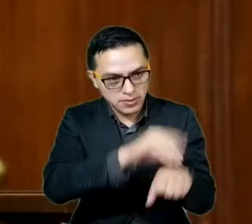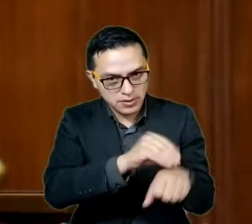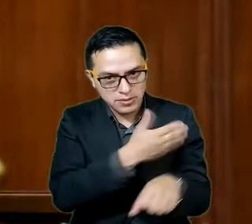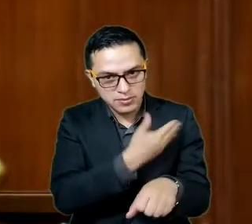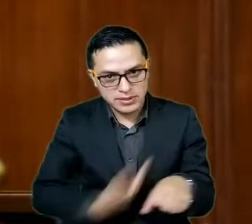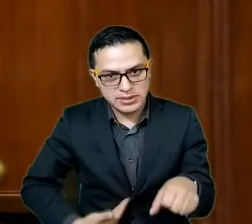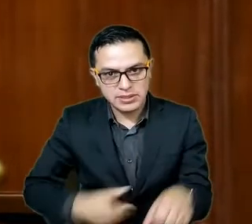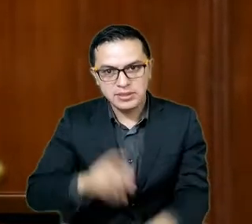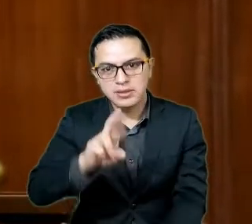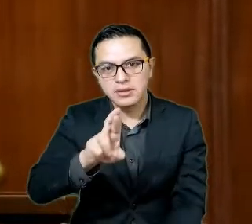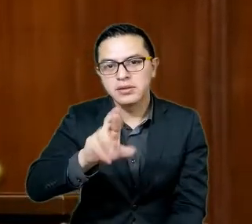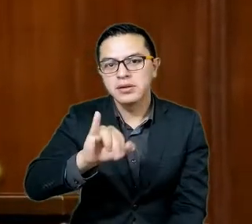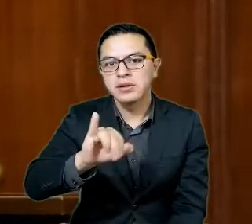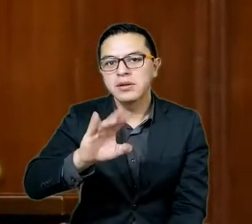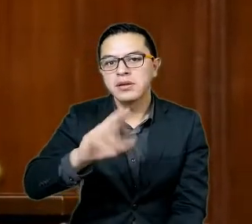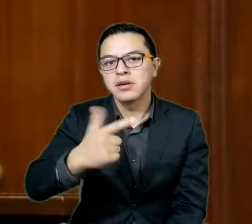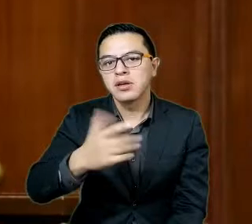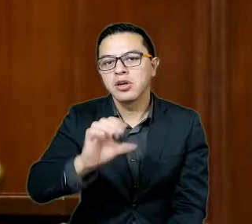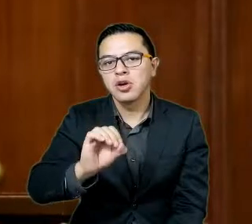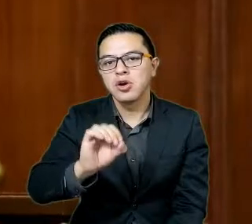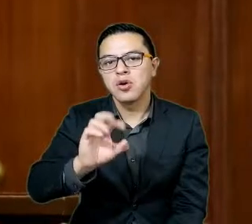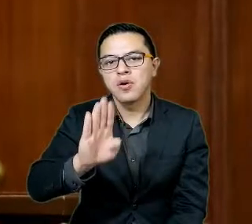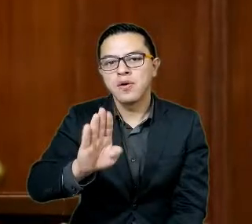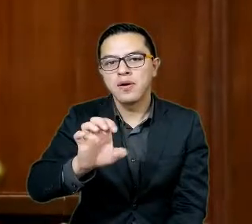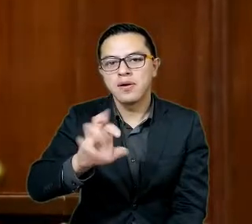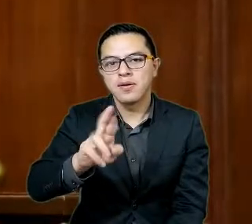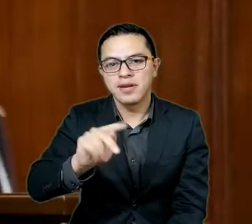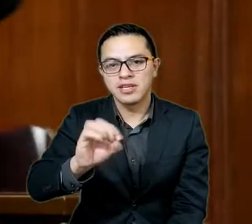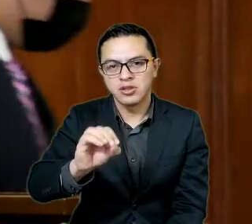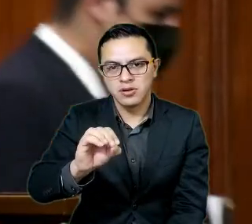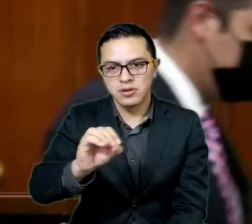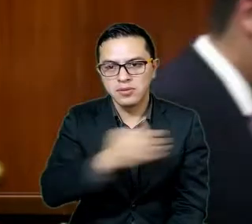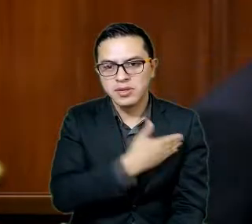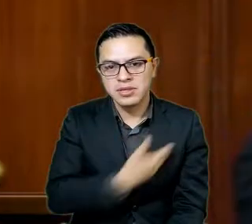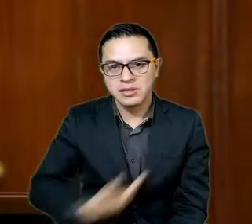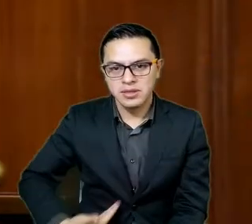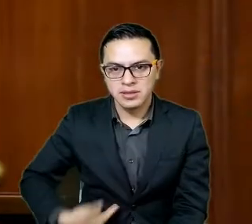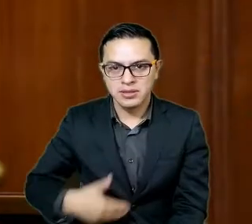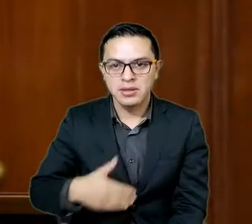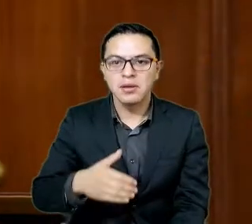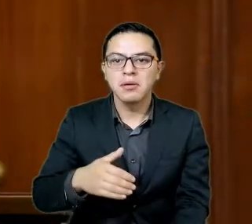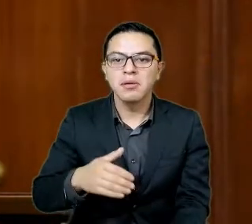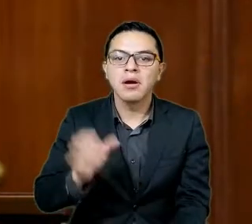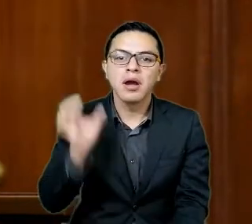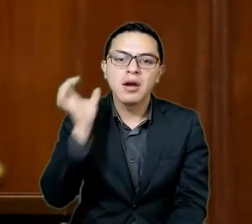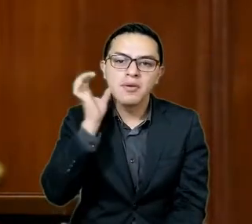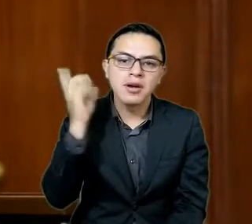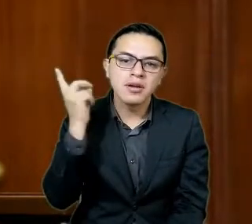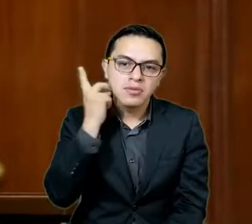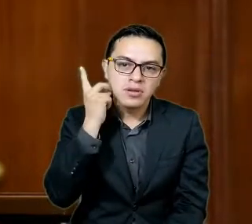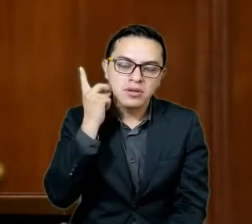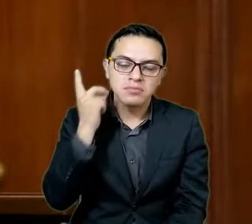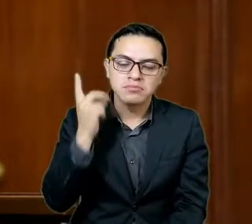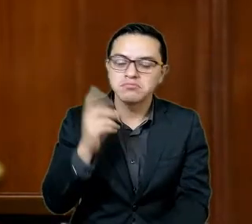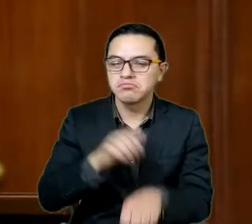Vargas Cervantes presidente de la honorable 61 legislatura de la